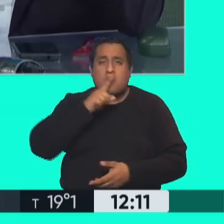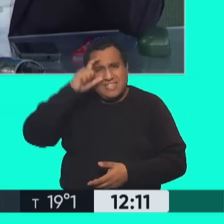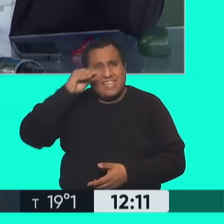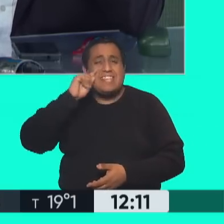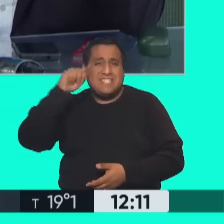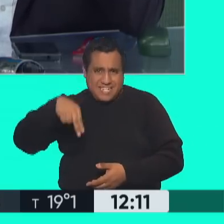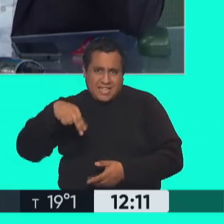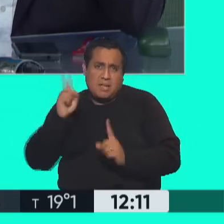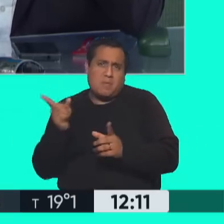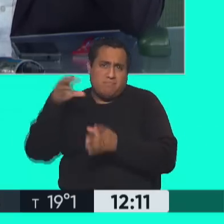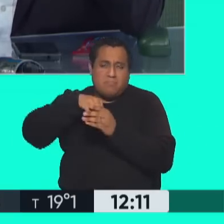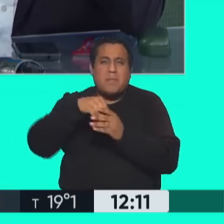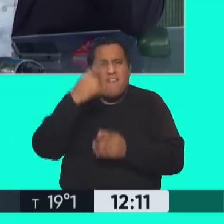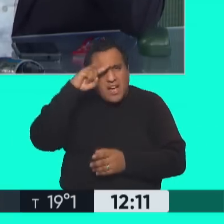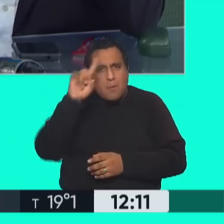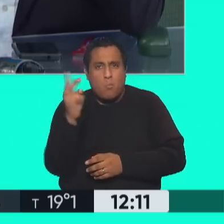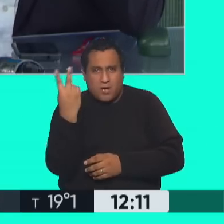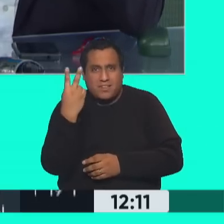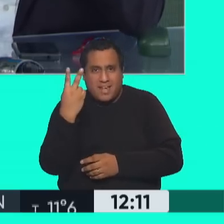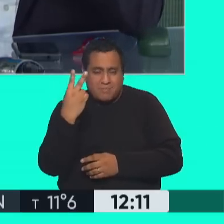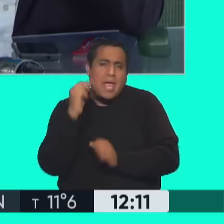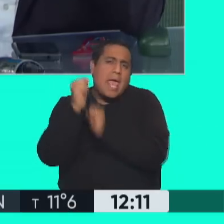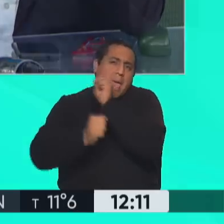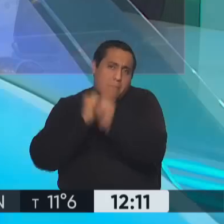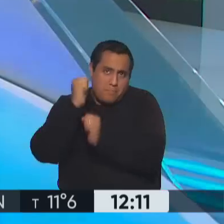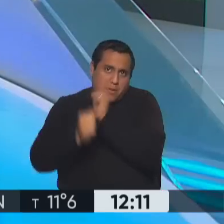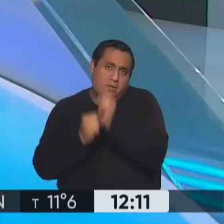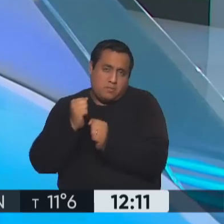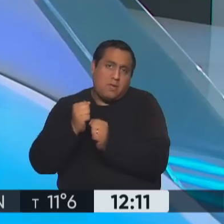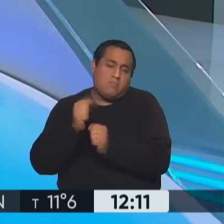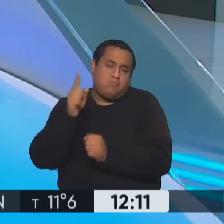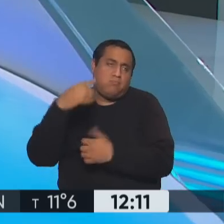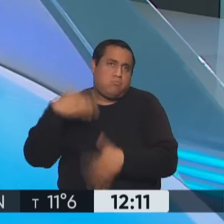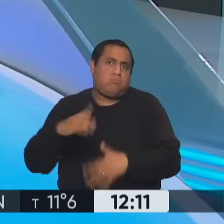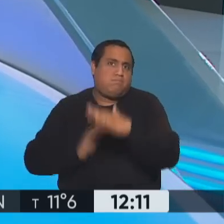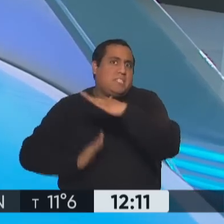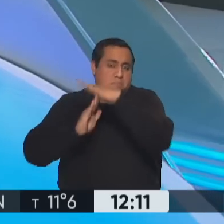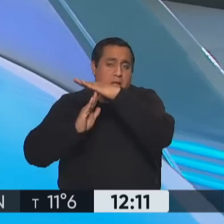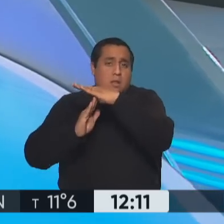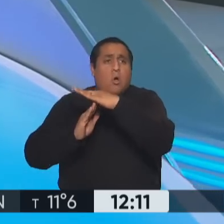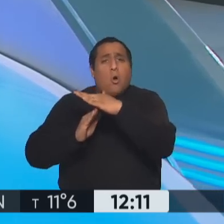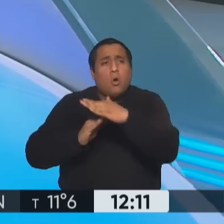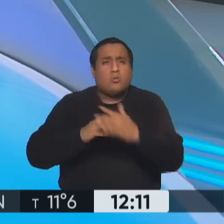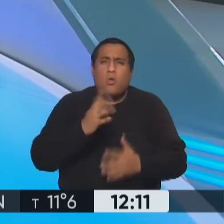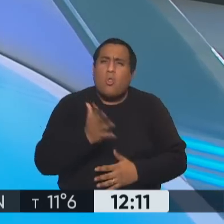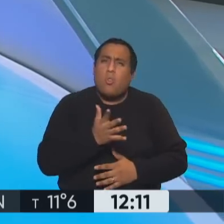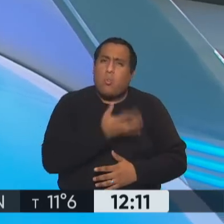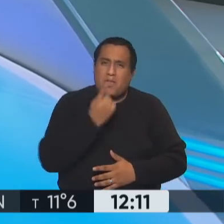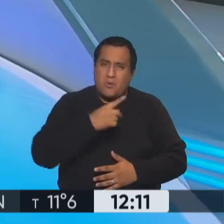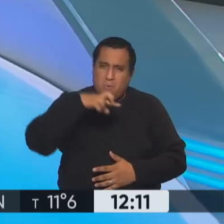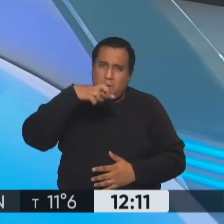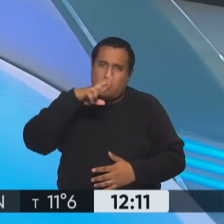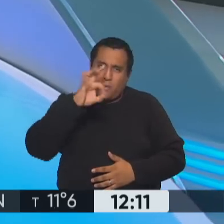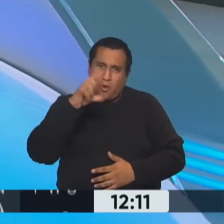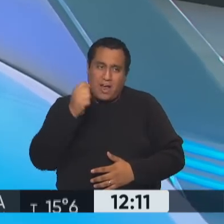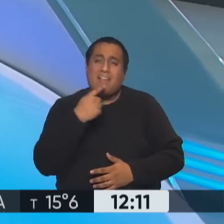principal en Vaca Muerta con su empresa Tecpetrol, una de las principales concesionarias. Y esto que dice Paolo Roca, que él ya fija posición y dice,